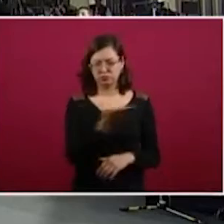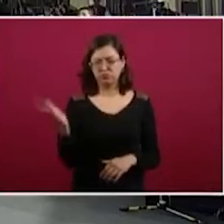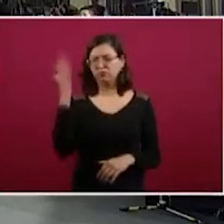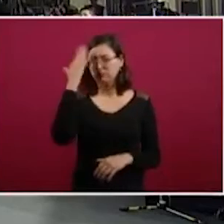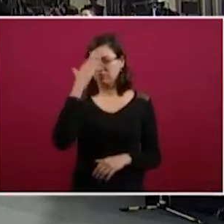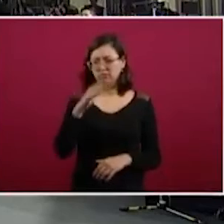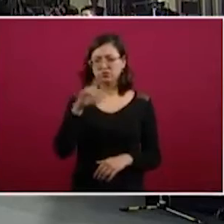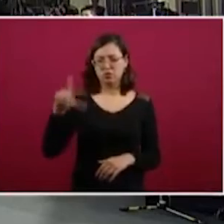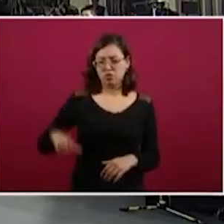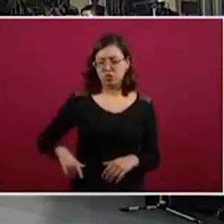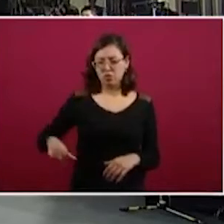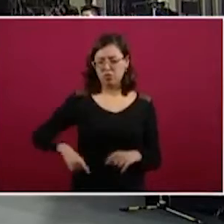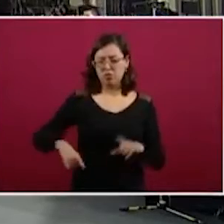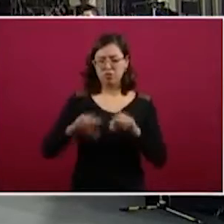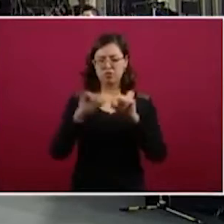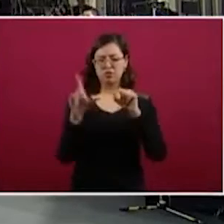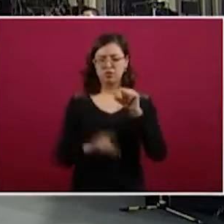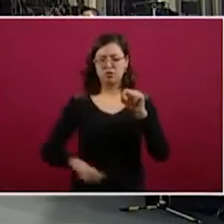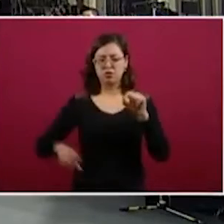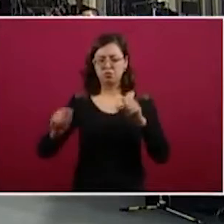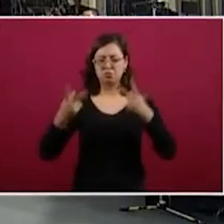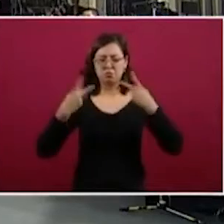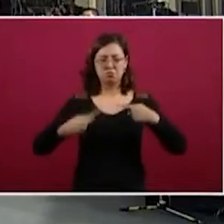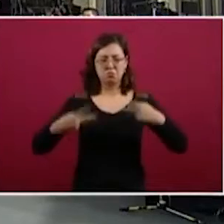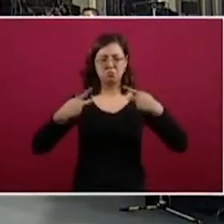es un gobierno plural,